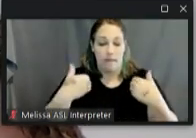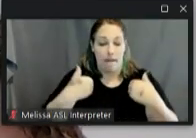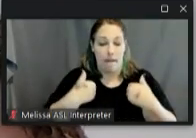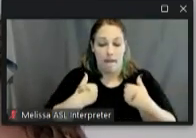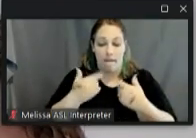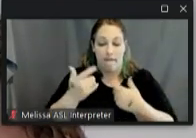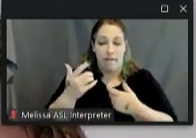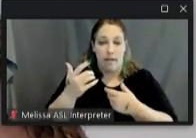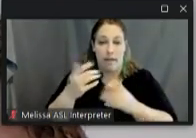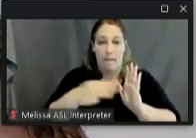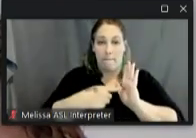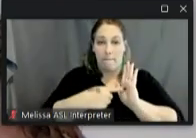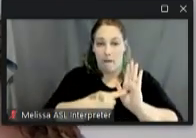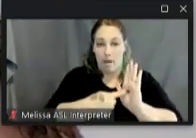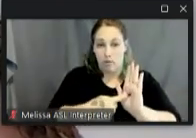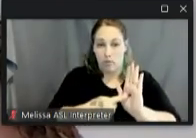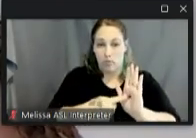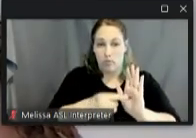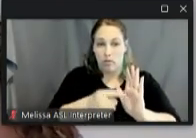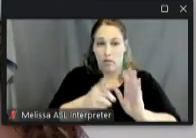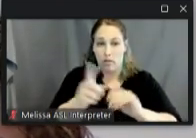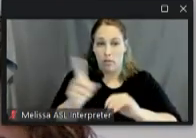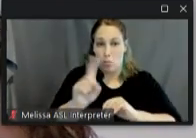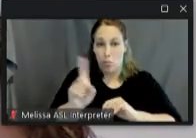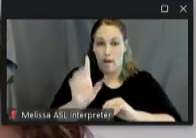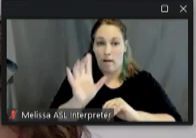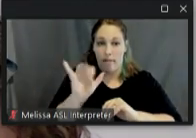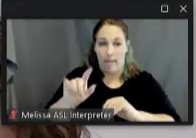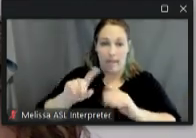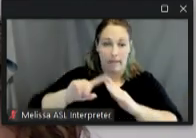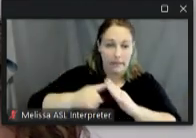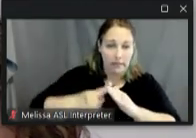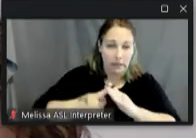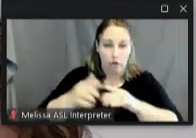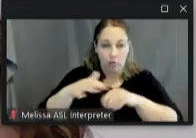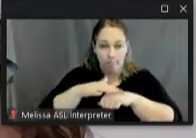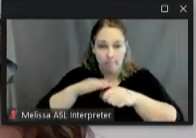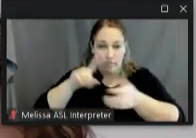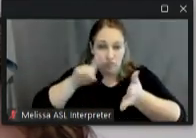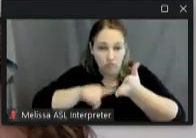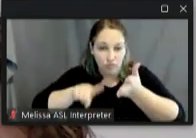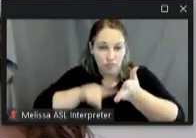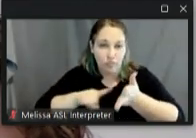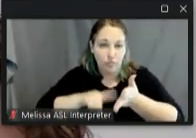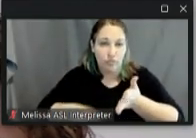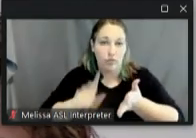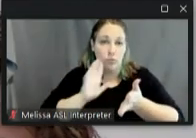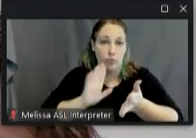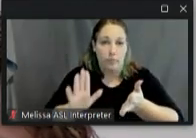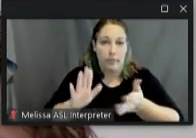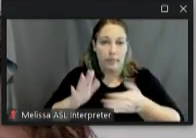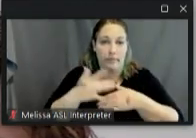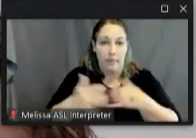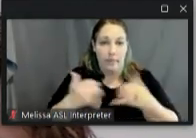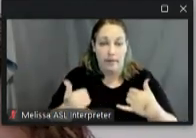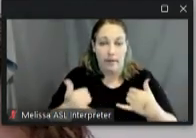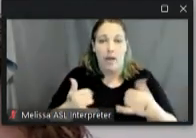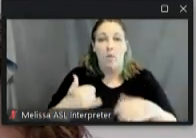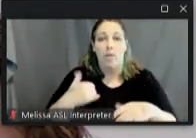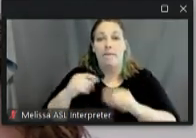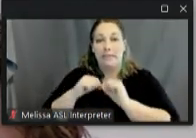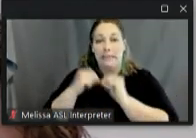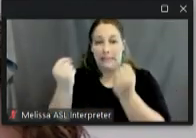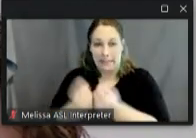de los hechos por un equipo multidisciplinario. Posteriormente se remite el caso a la Fiscalía Especial para